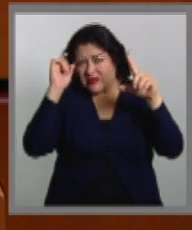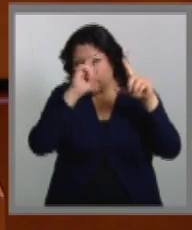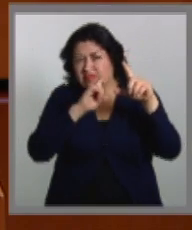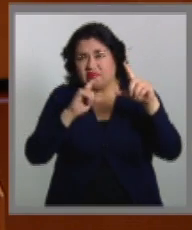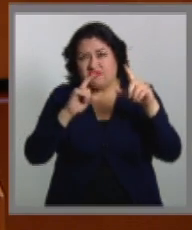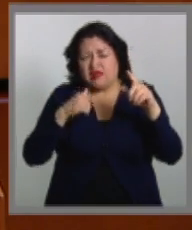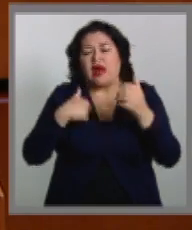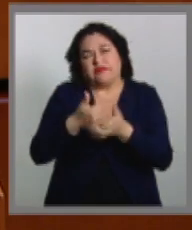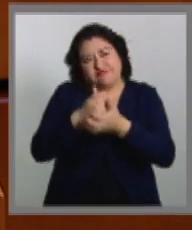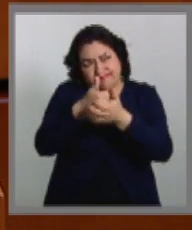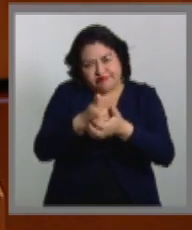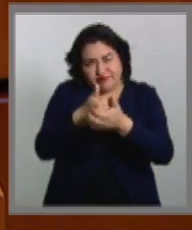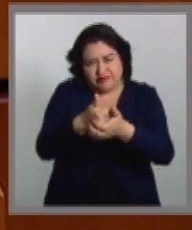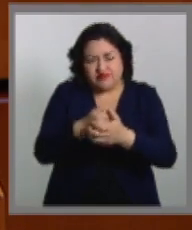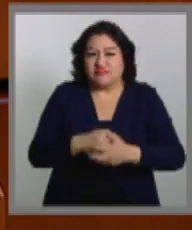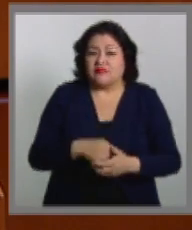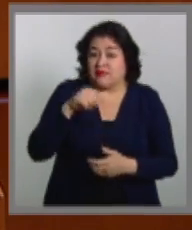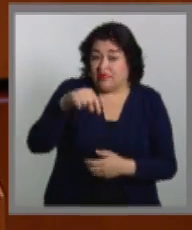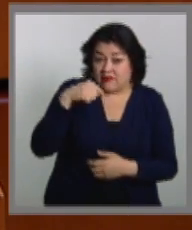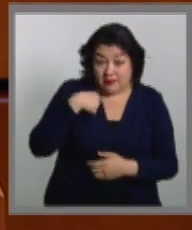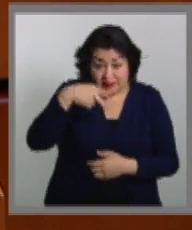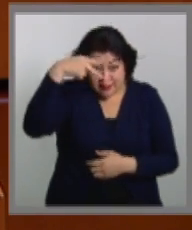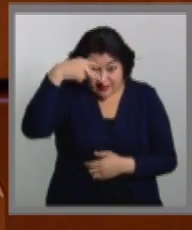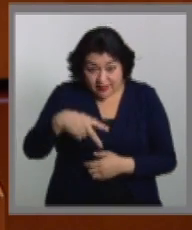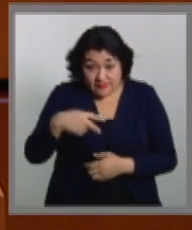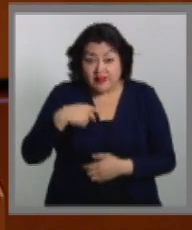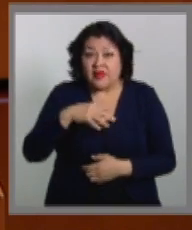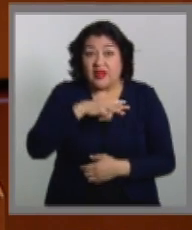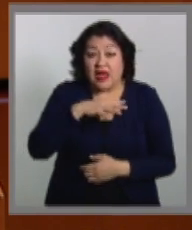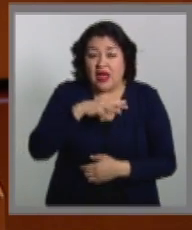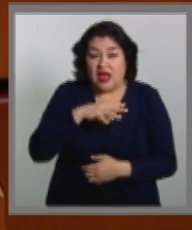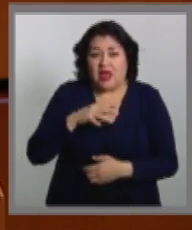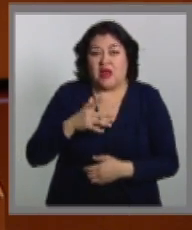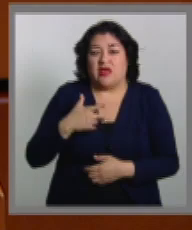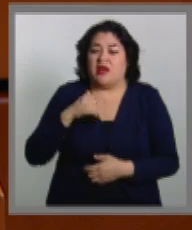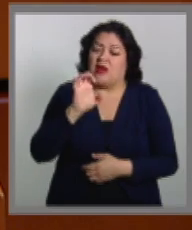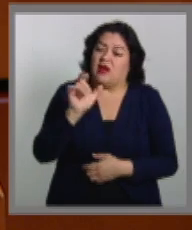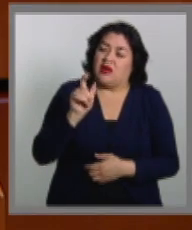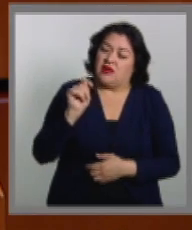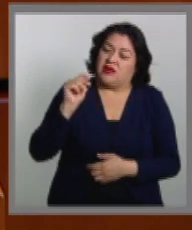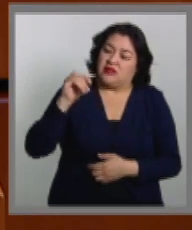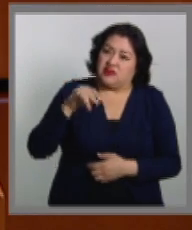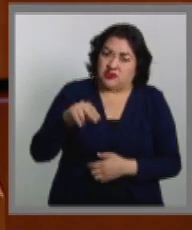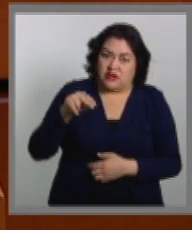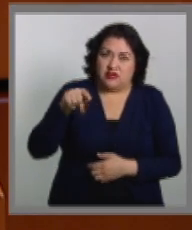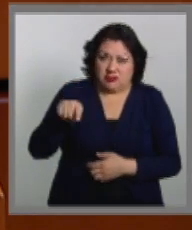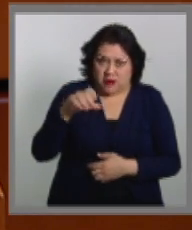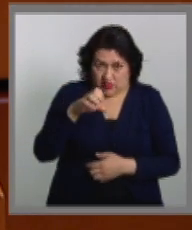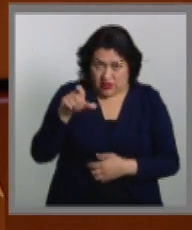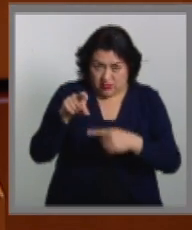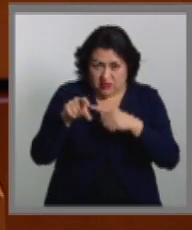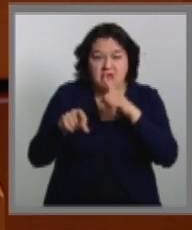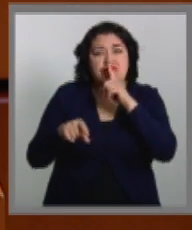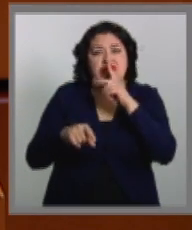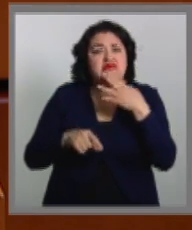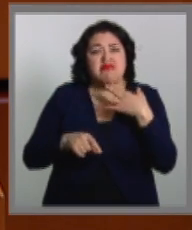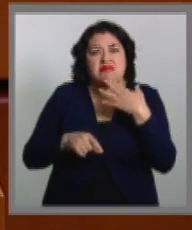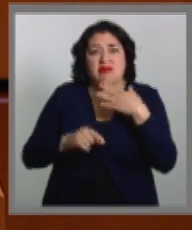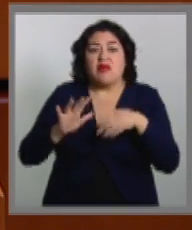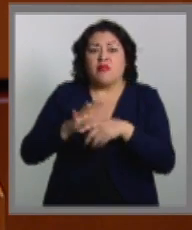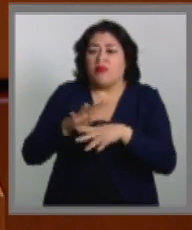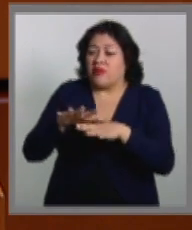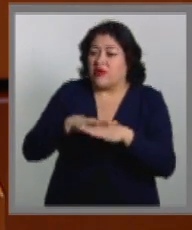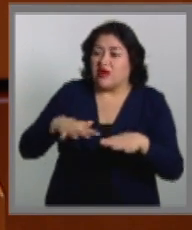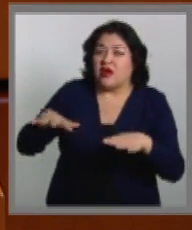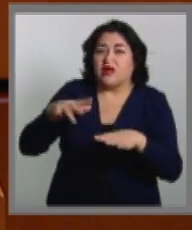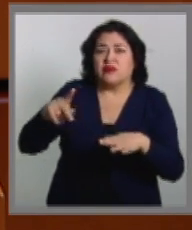rural. En México no existe un servicio de extensión agrícola específico, ya que los agricultores cuentan con